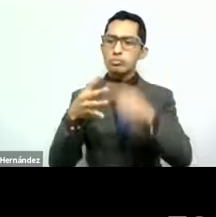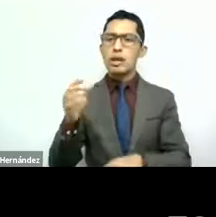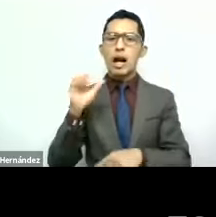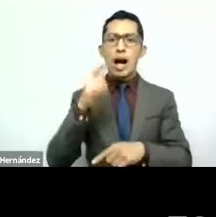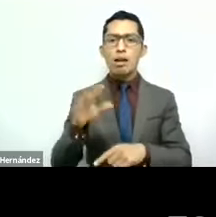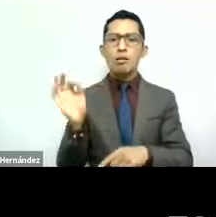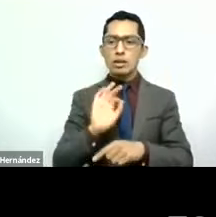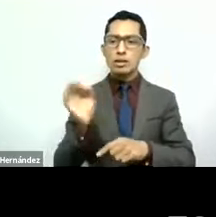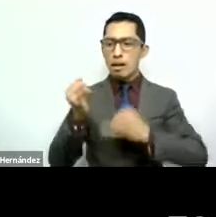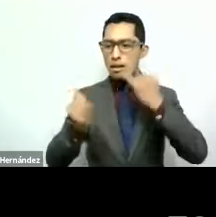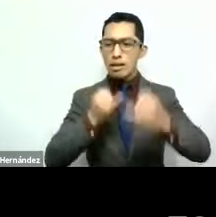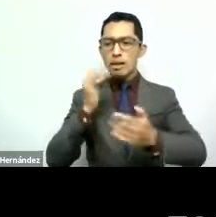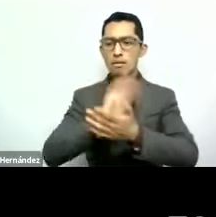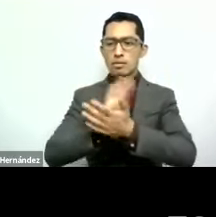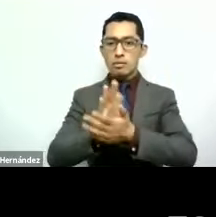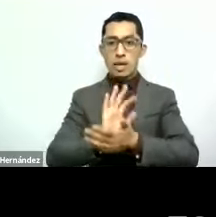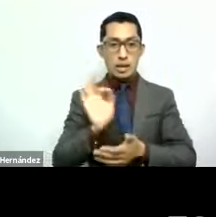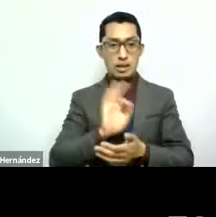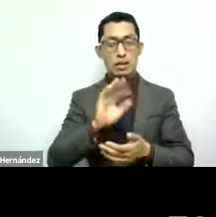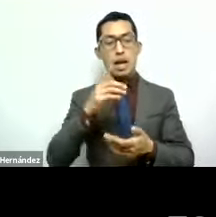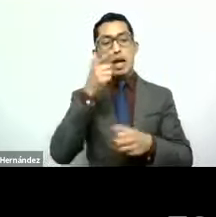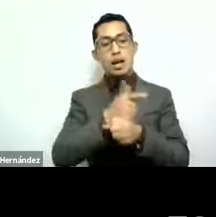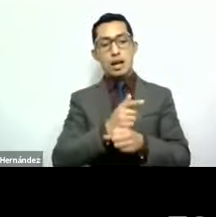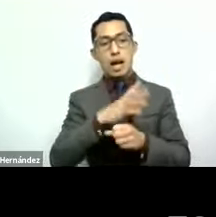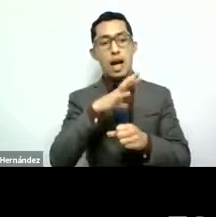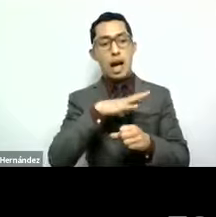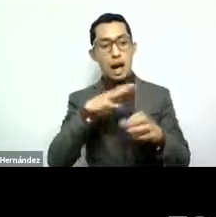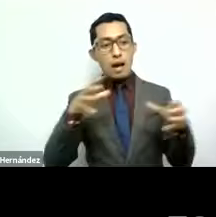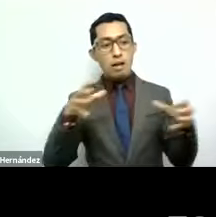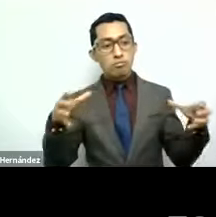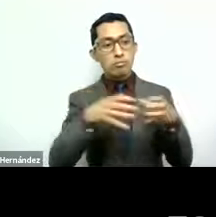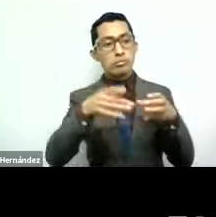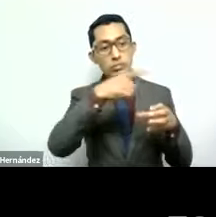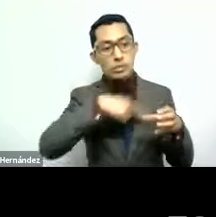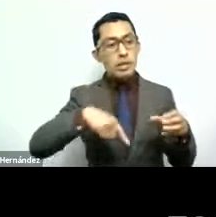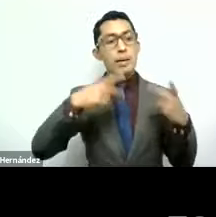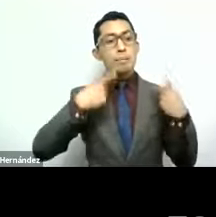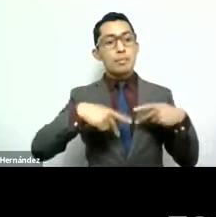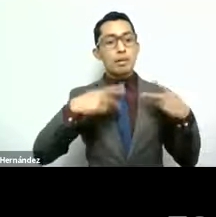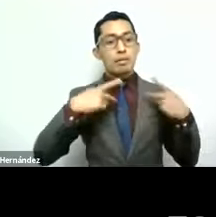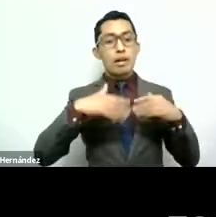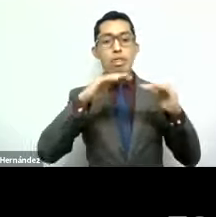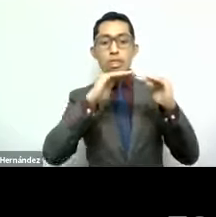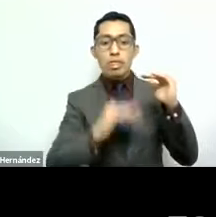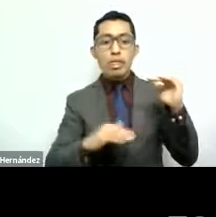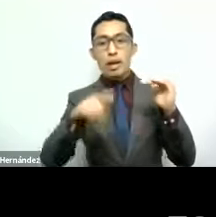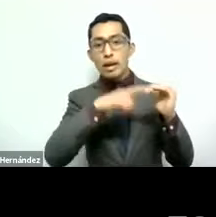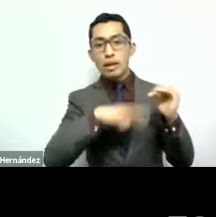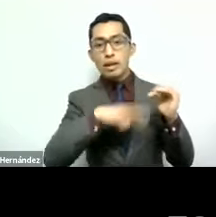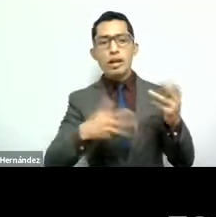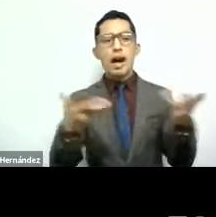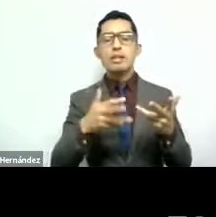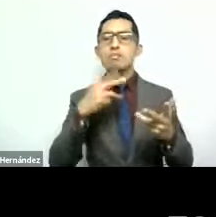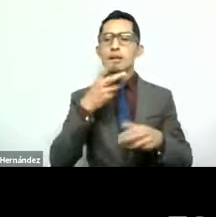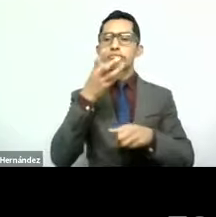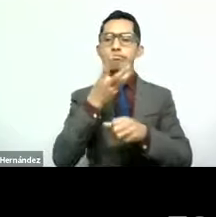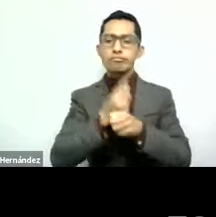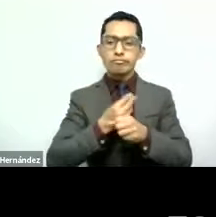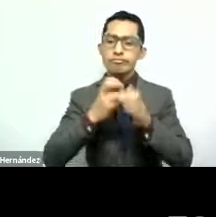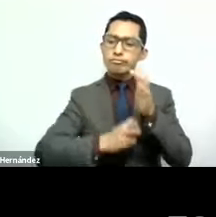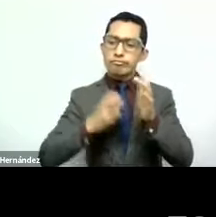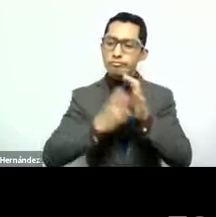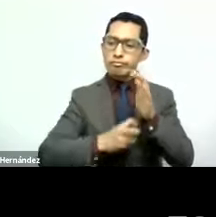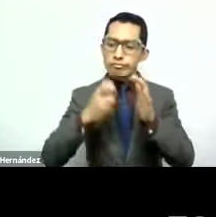si hemos detectado que tenemos a un grupo en particularmente en situación desventajosa, pues hagamos los ajustes, los